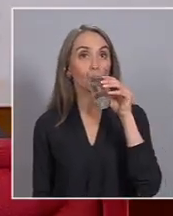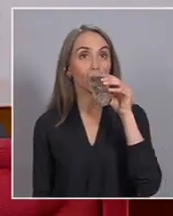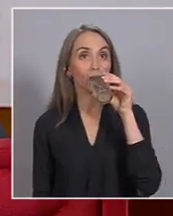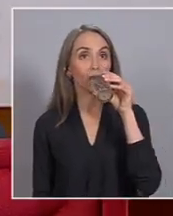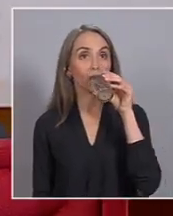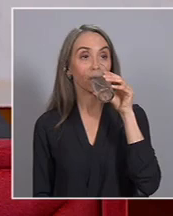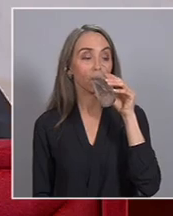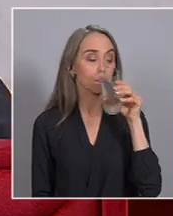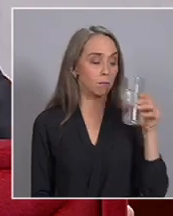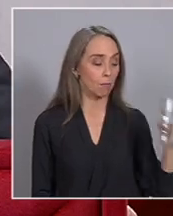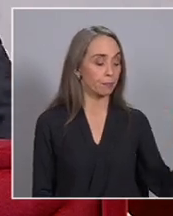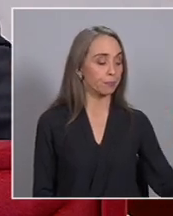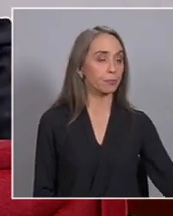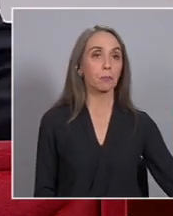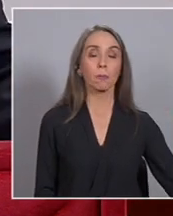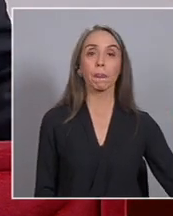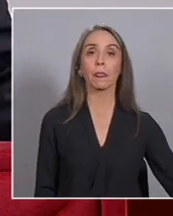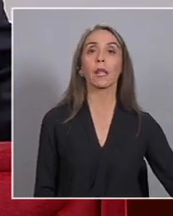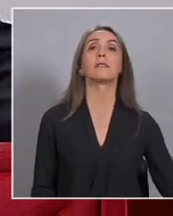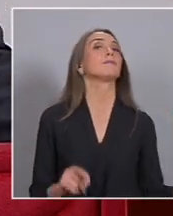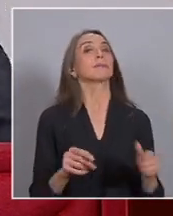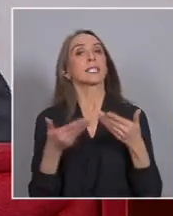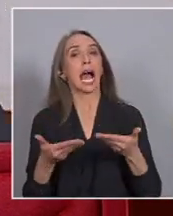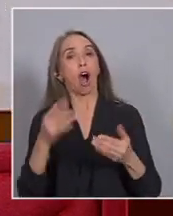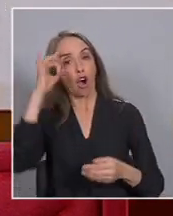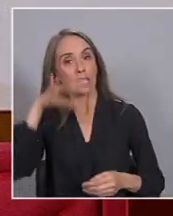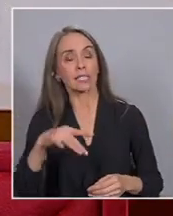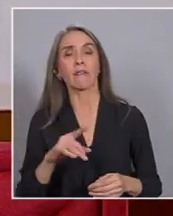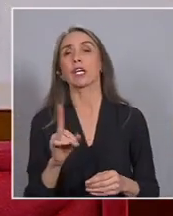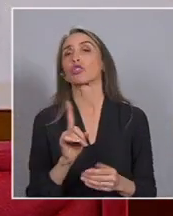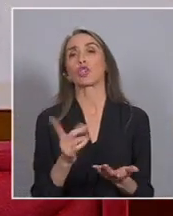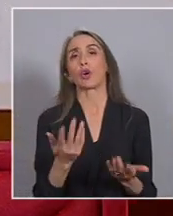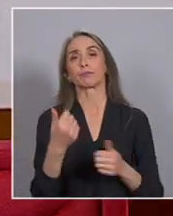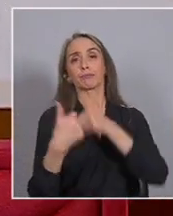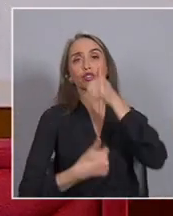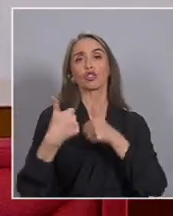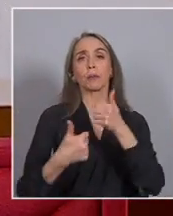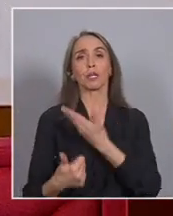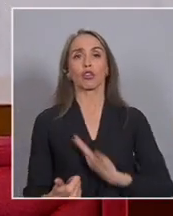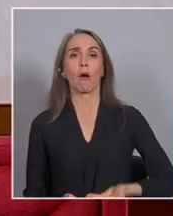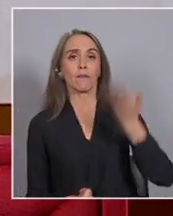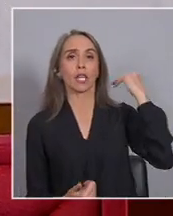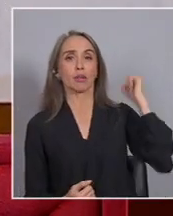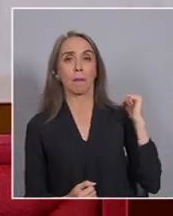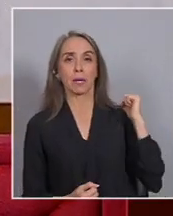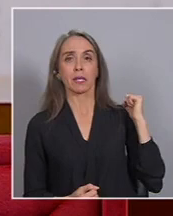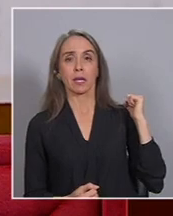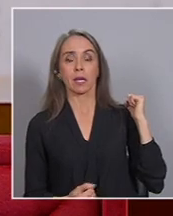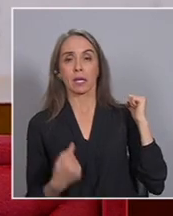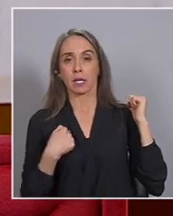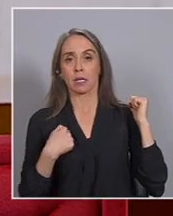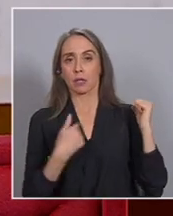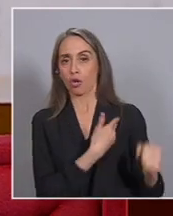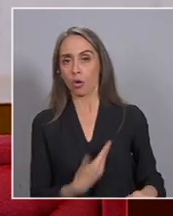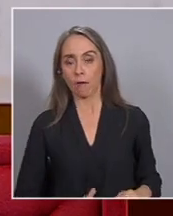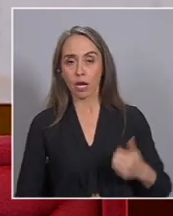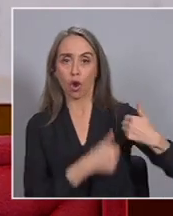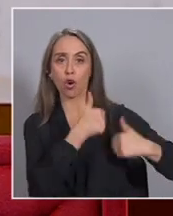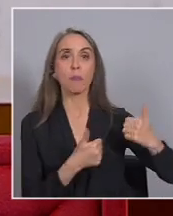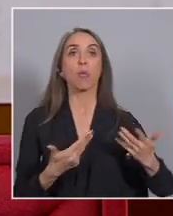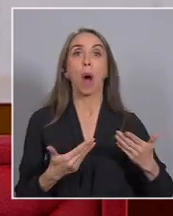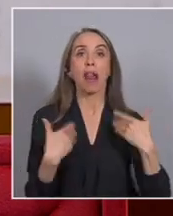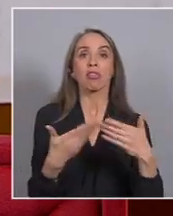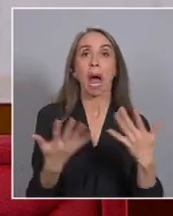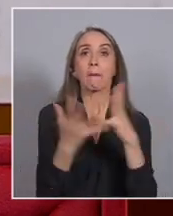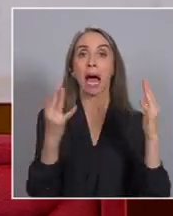sabemos, porque esto no puede ser una competencia entre el gobierno anterior y el gobierno presente. Esto